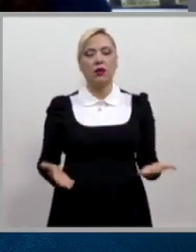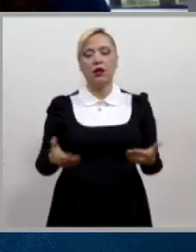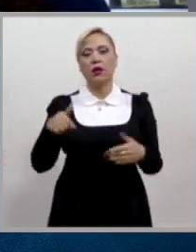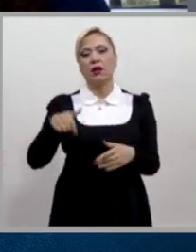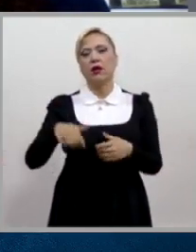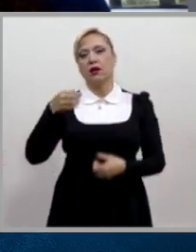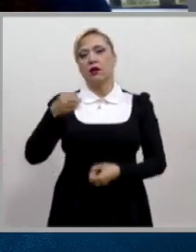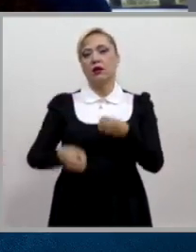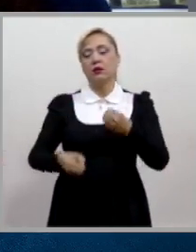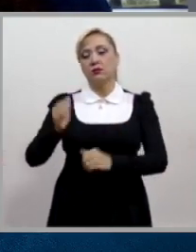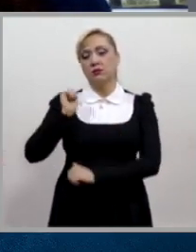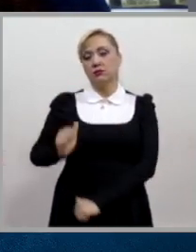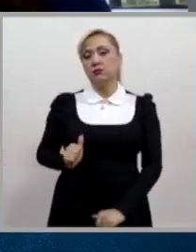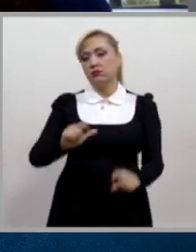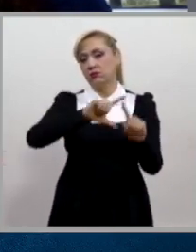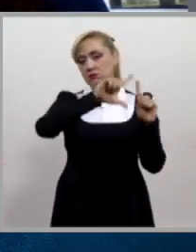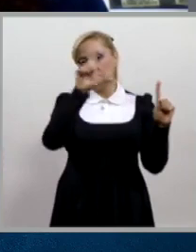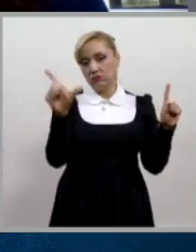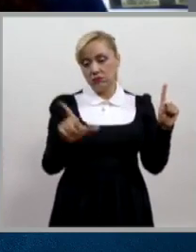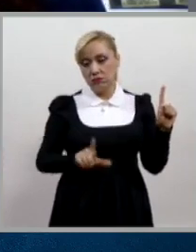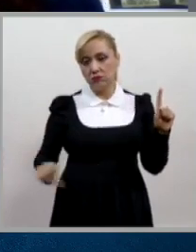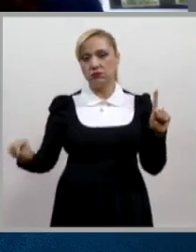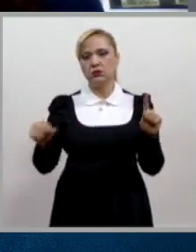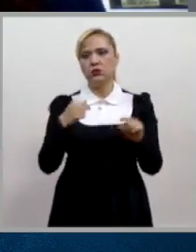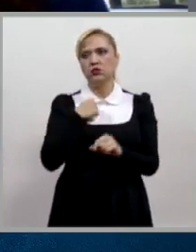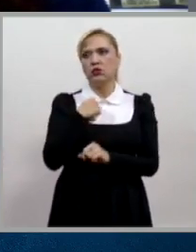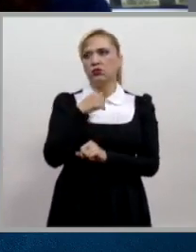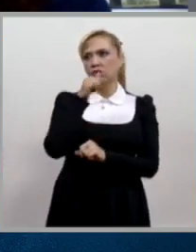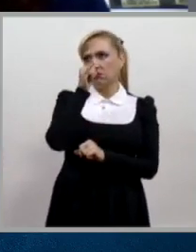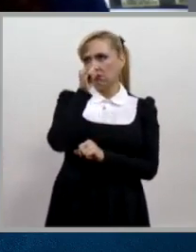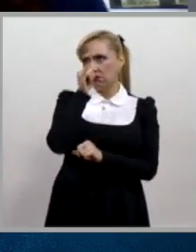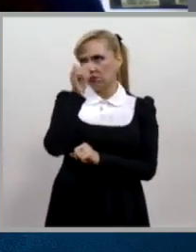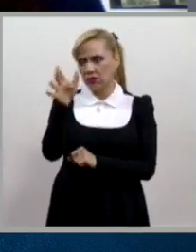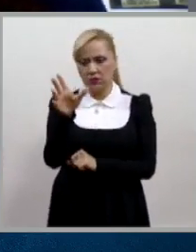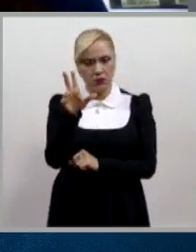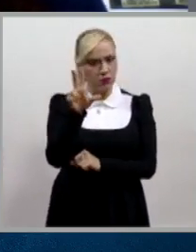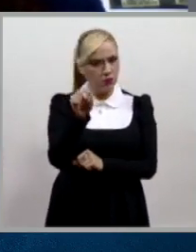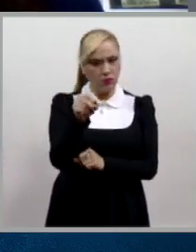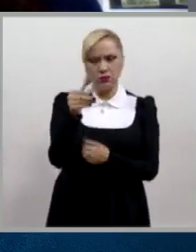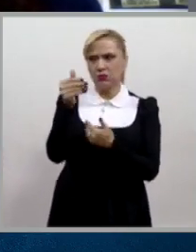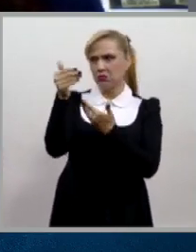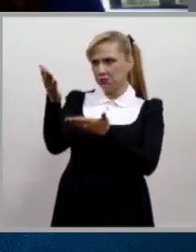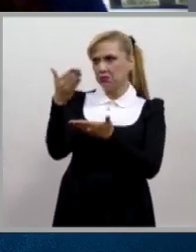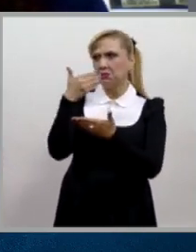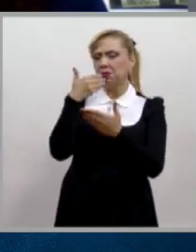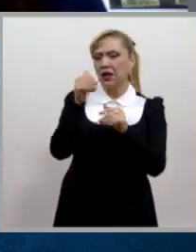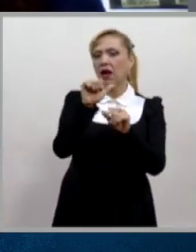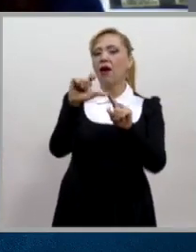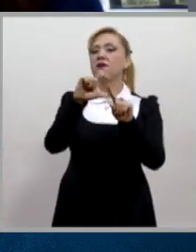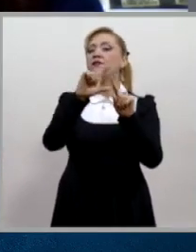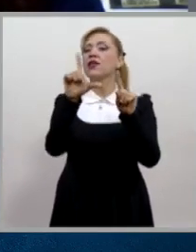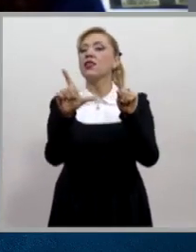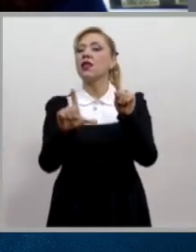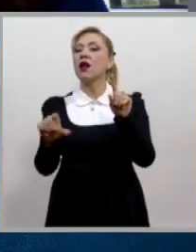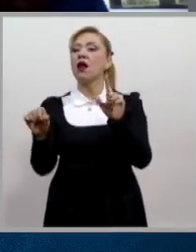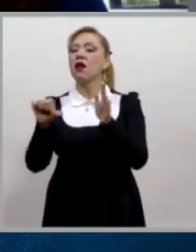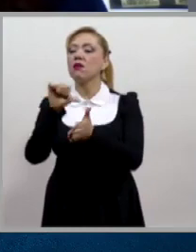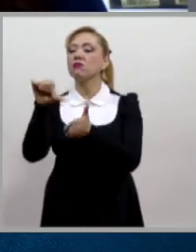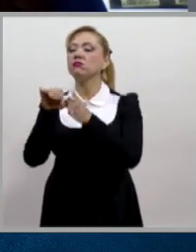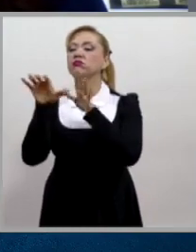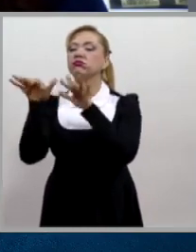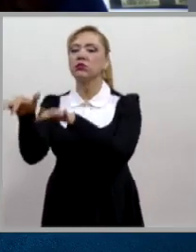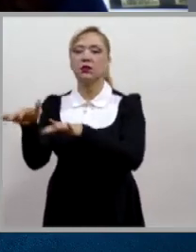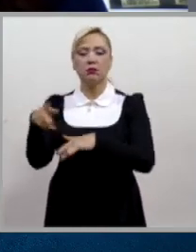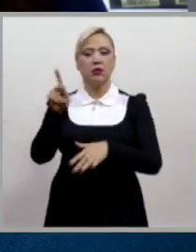Poder Judicial Federal, lo cual no lo digo como reproche, me parece que ha sido un gran logro de la justicia mexicana, pero que